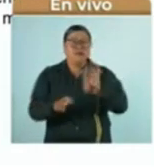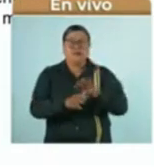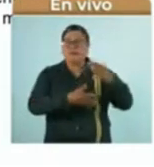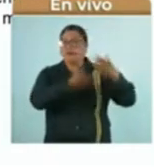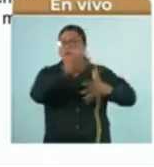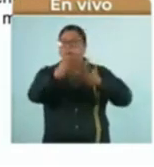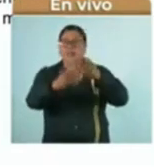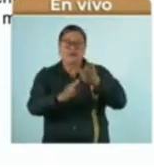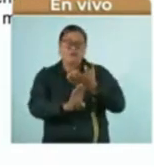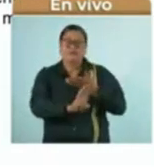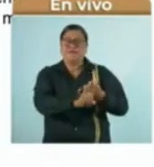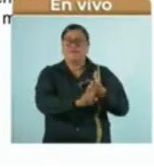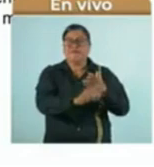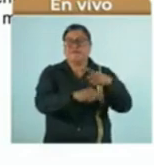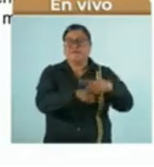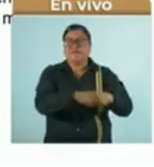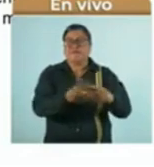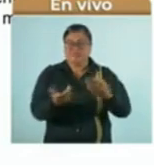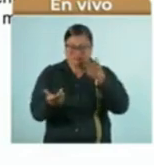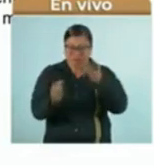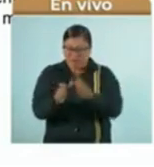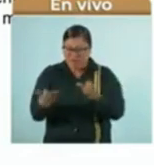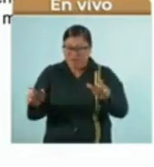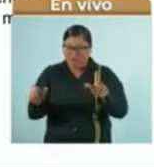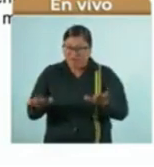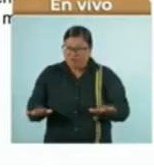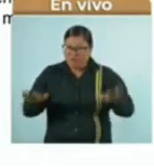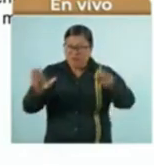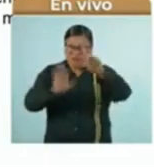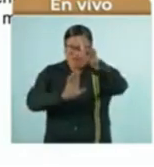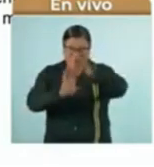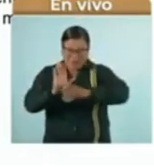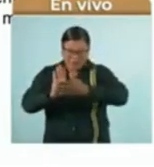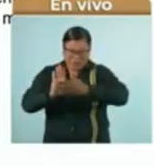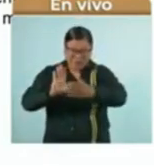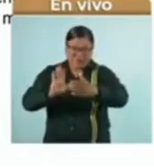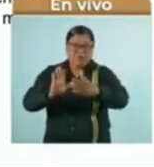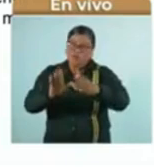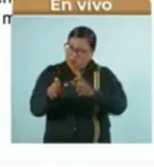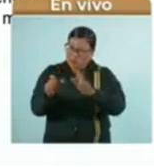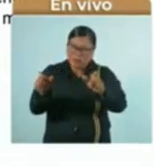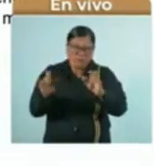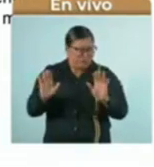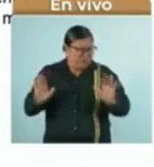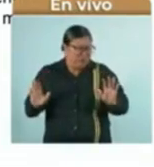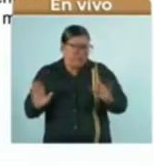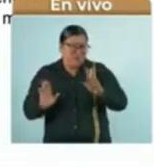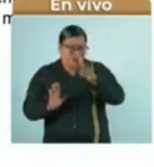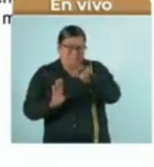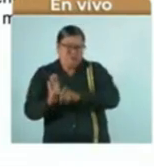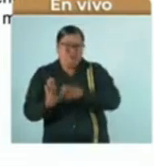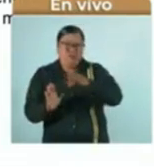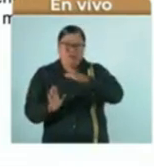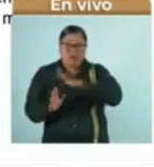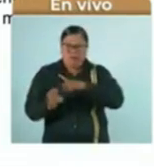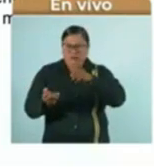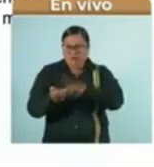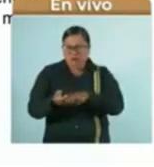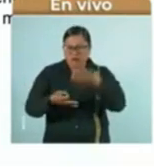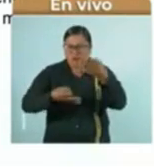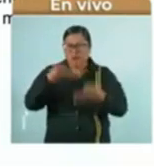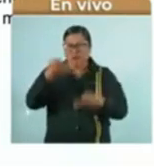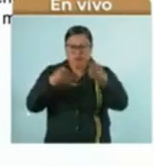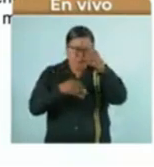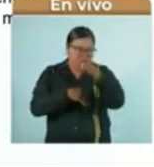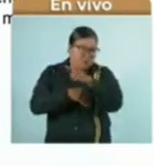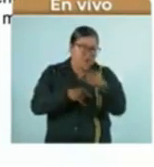solo los va a afectar a ellos. Si quieren bloquear el aeropuerto un mes, que lo bloqueen un mes, nada más que tiene consecuencias jurídicas para los